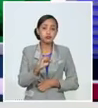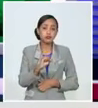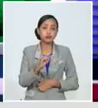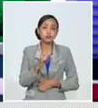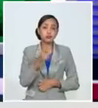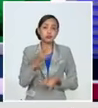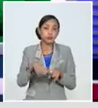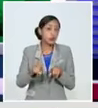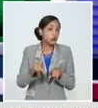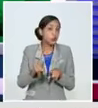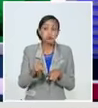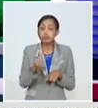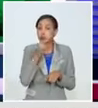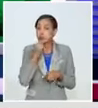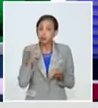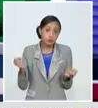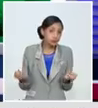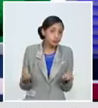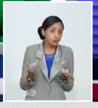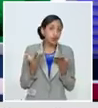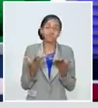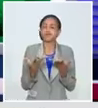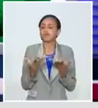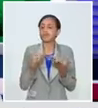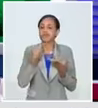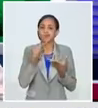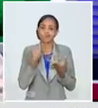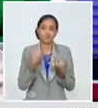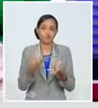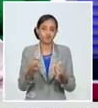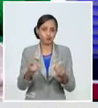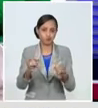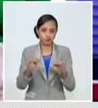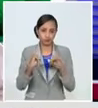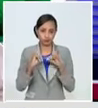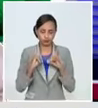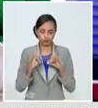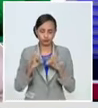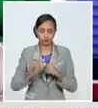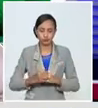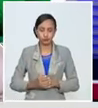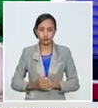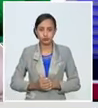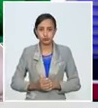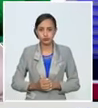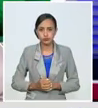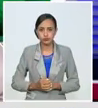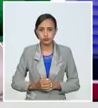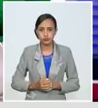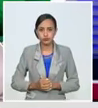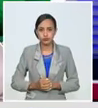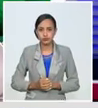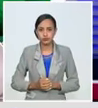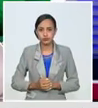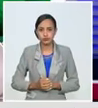fue posible su reanimación, no obstante las maniobras realizadas.